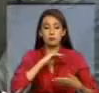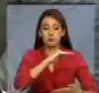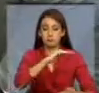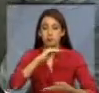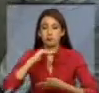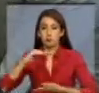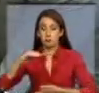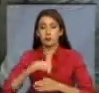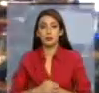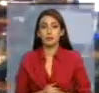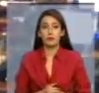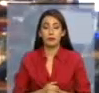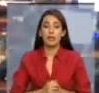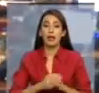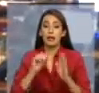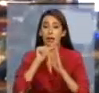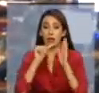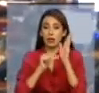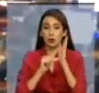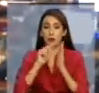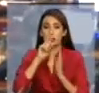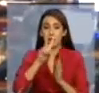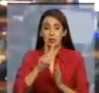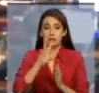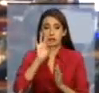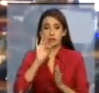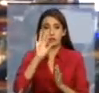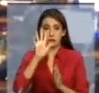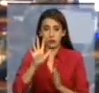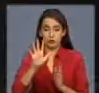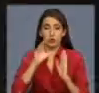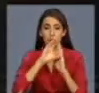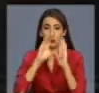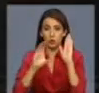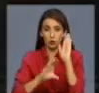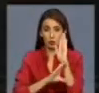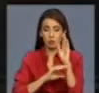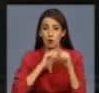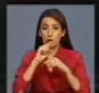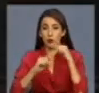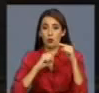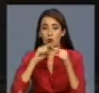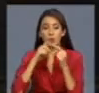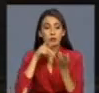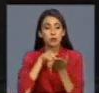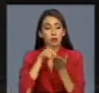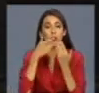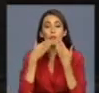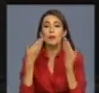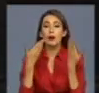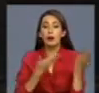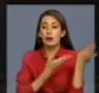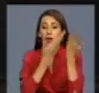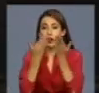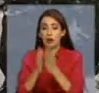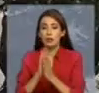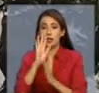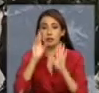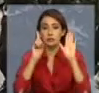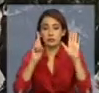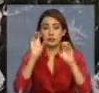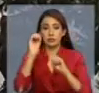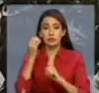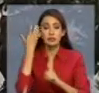barril. Según el artículo 295 de la Constitución, el plazo para entregar la proforma debe ser 60 días antes del